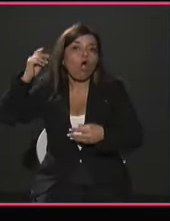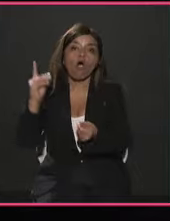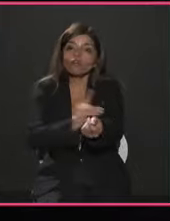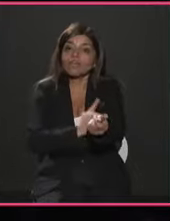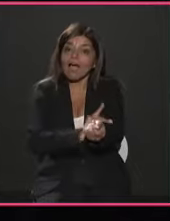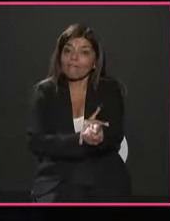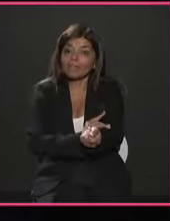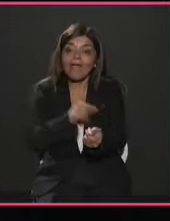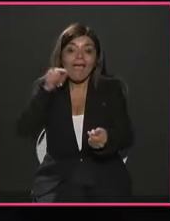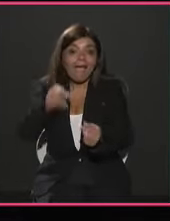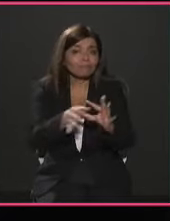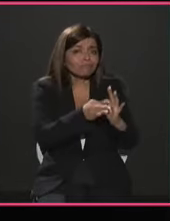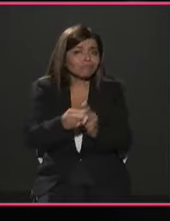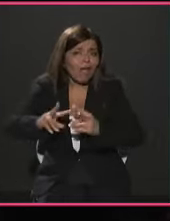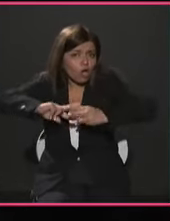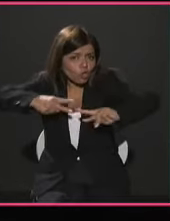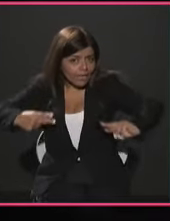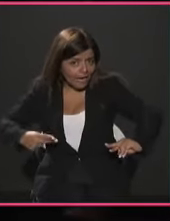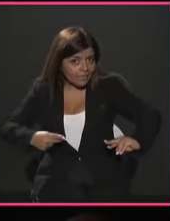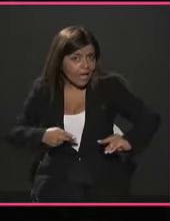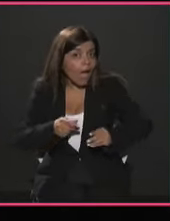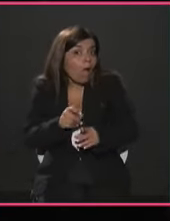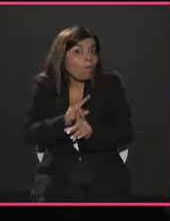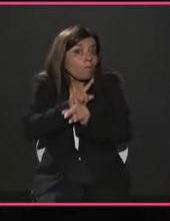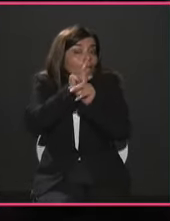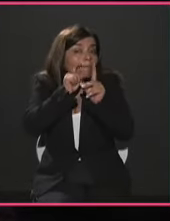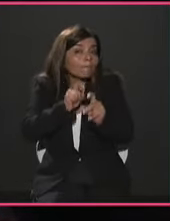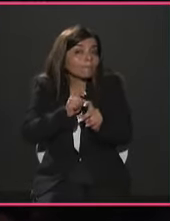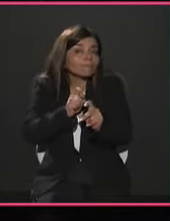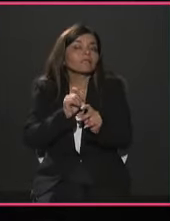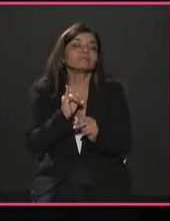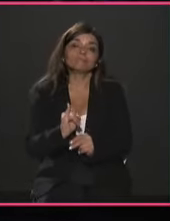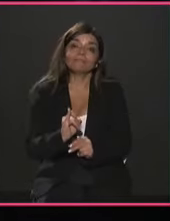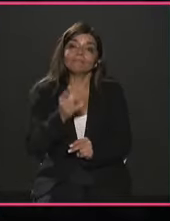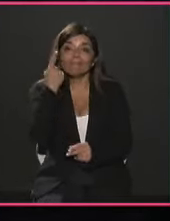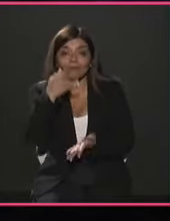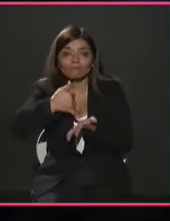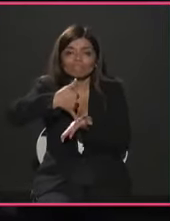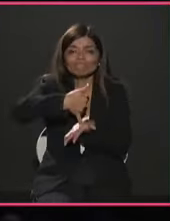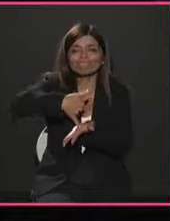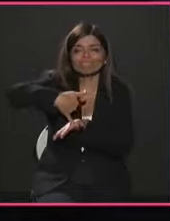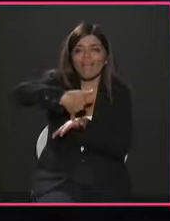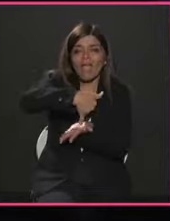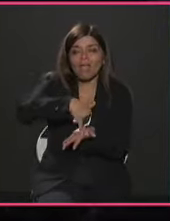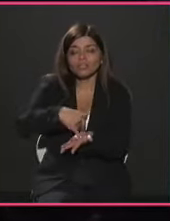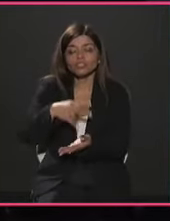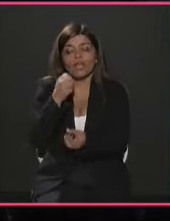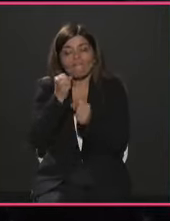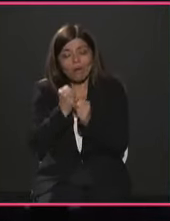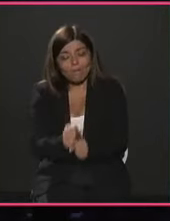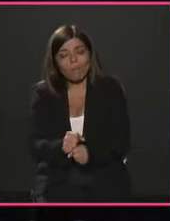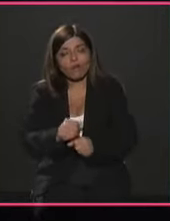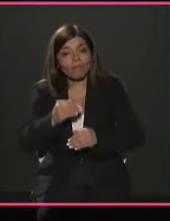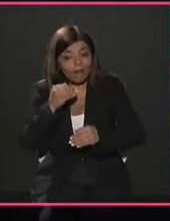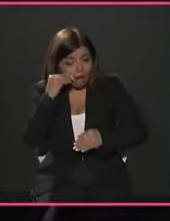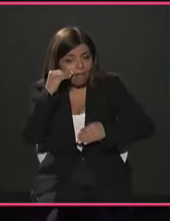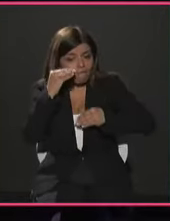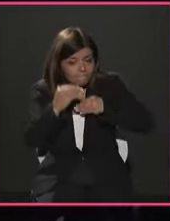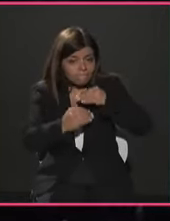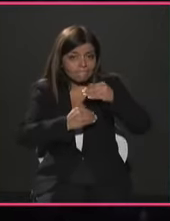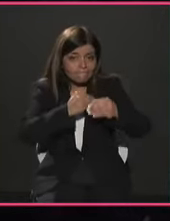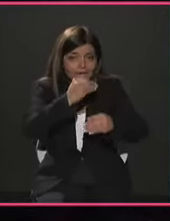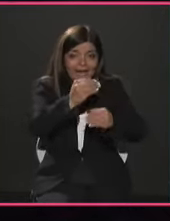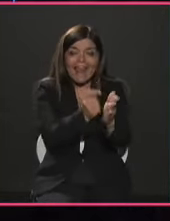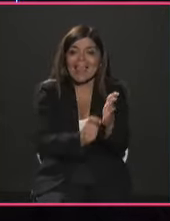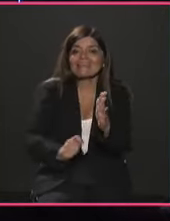conexiones genéticas pero son conexiones muy débiles Así que yo creo que vamos a poder ver bastante Progreso en la